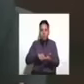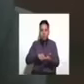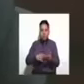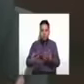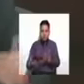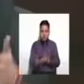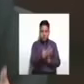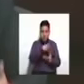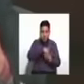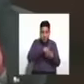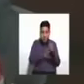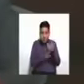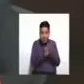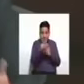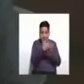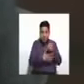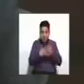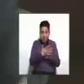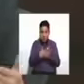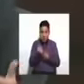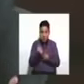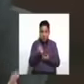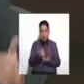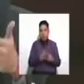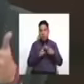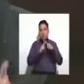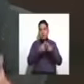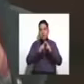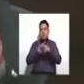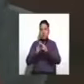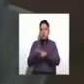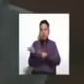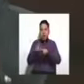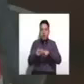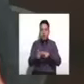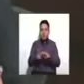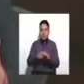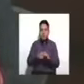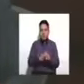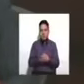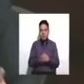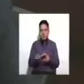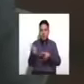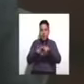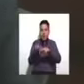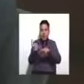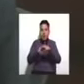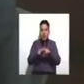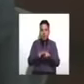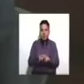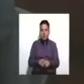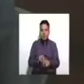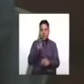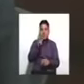financiera de desarrollo nacional va a prestar con créditos concesionados a 30 años y 8 años de